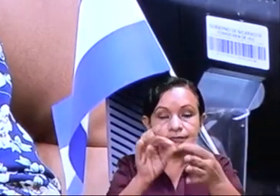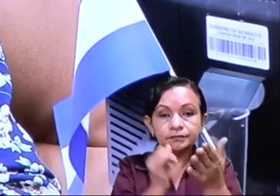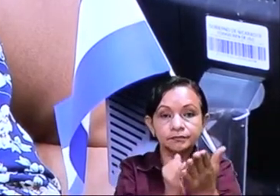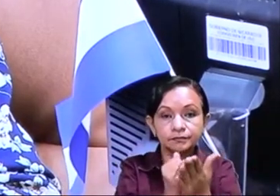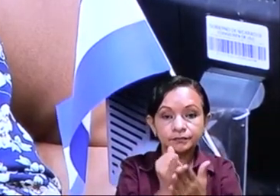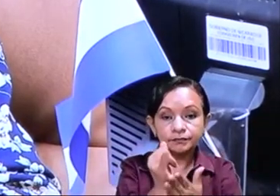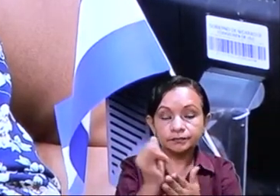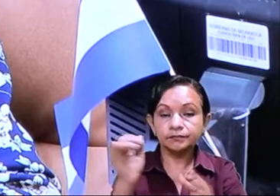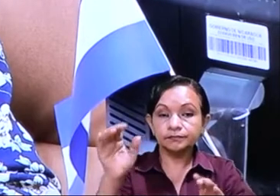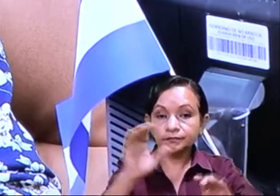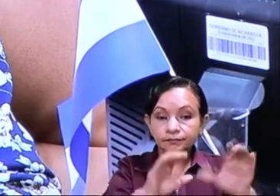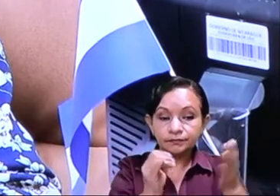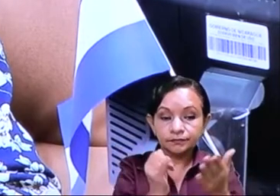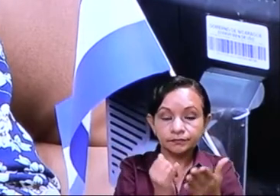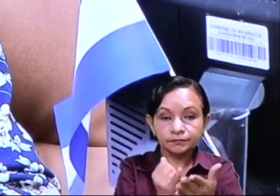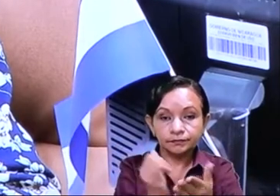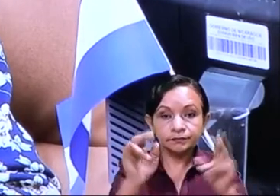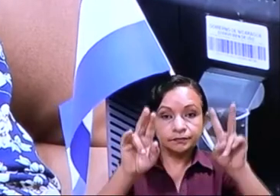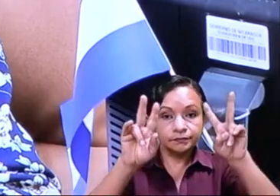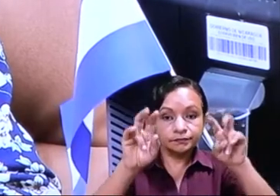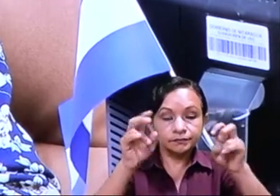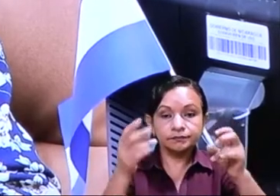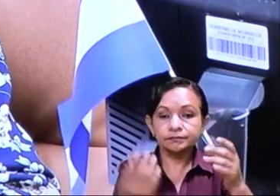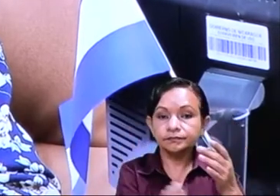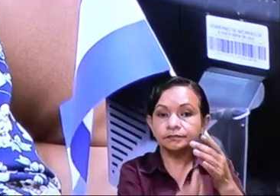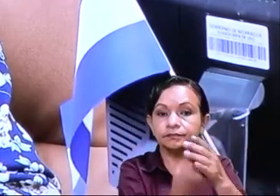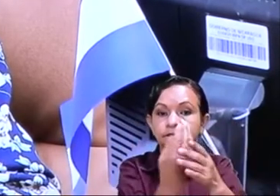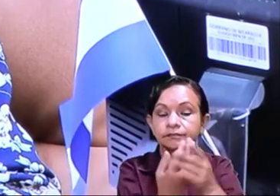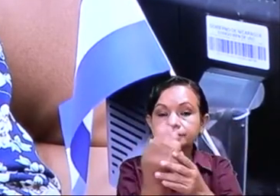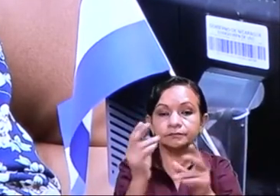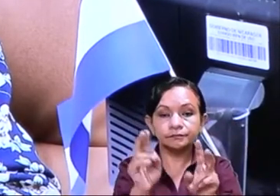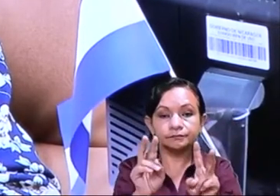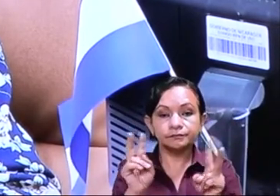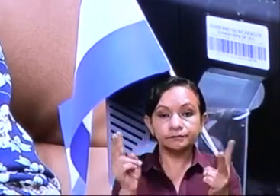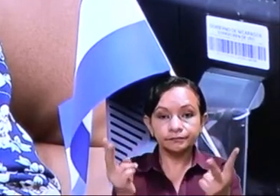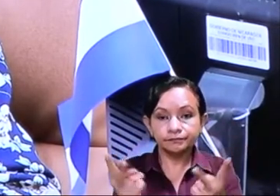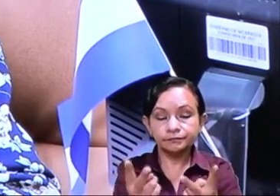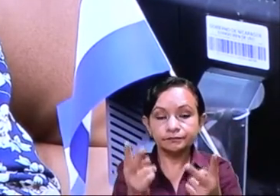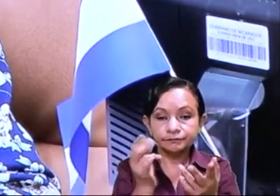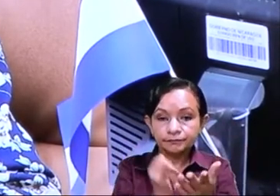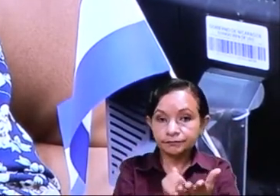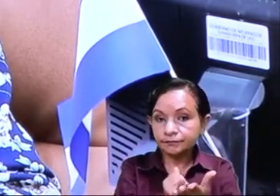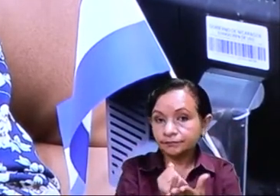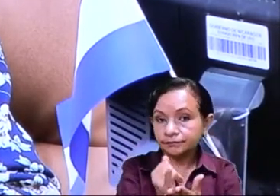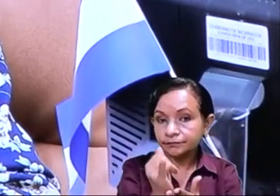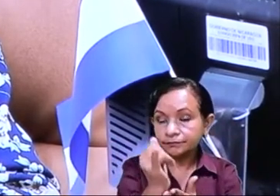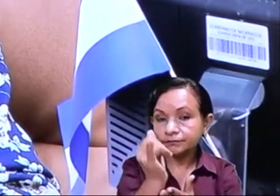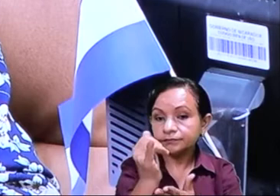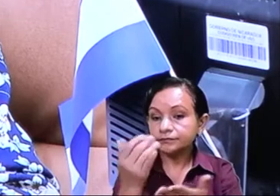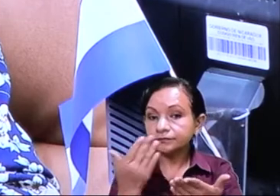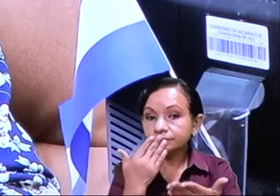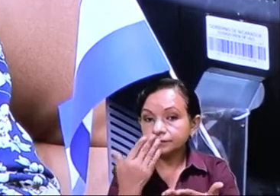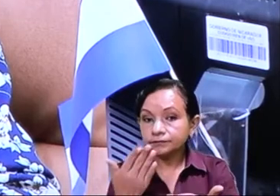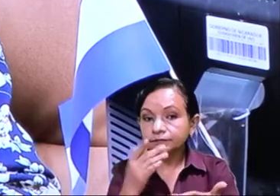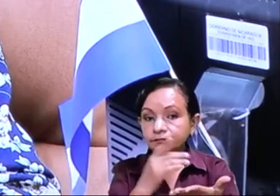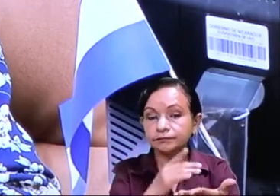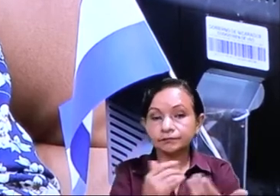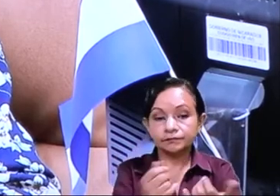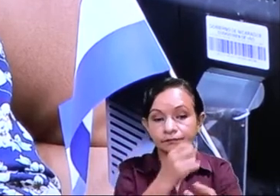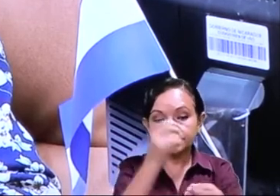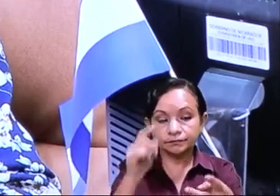investigación científica en materia de producción vegetal e investigación fitosanitaria.